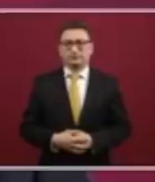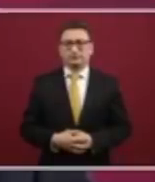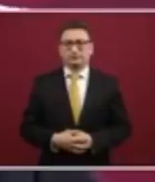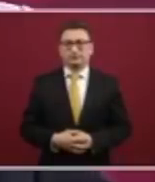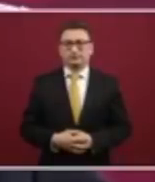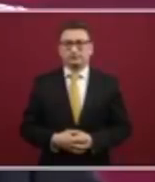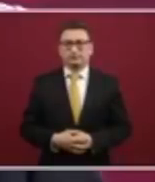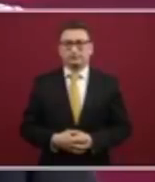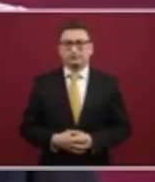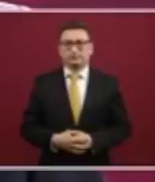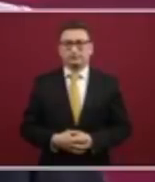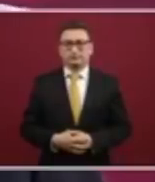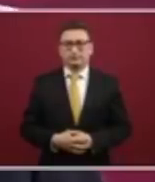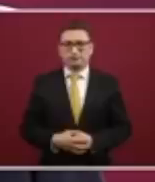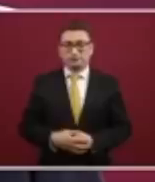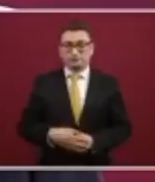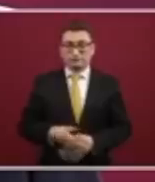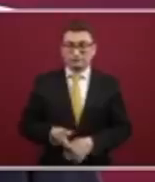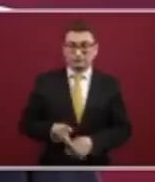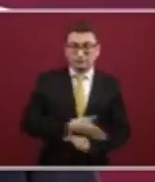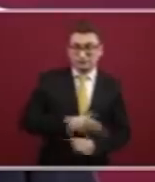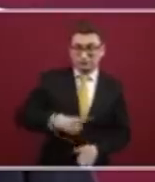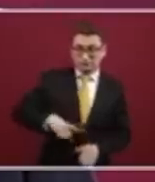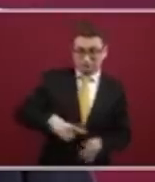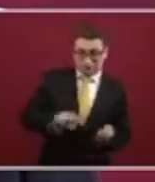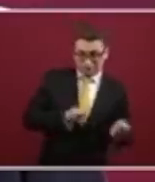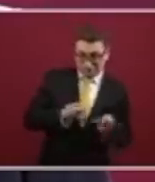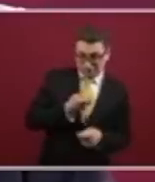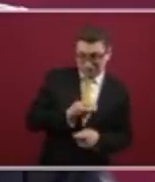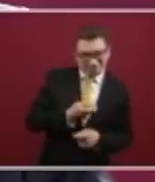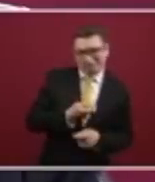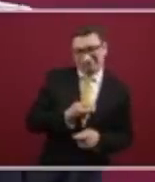Ya no hay ese gobierno